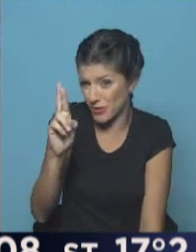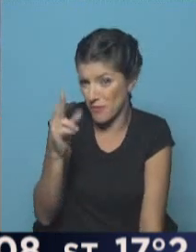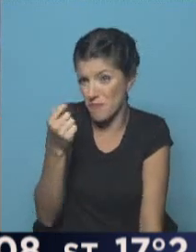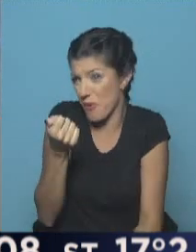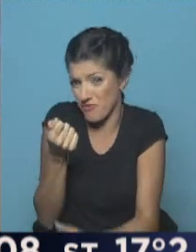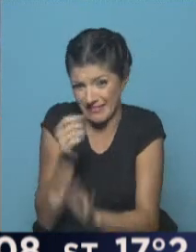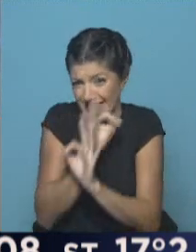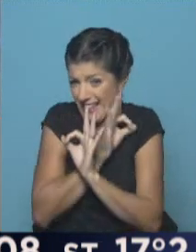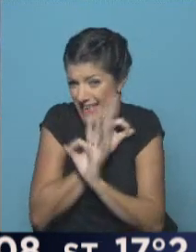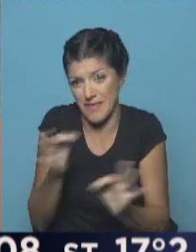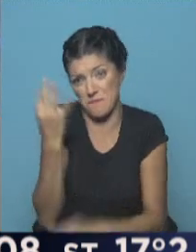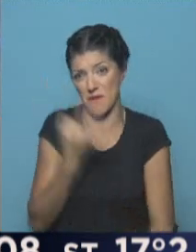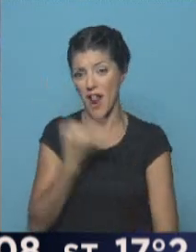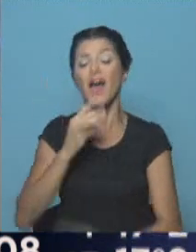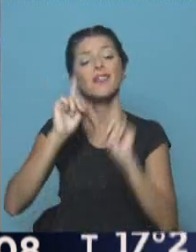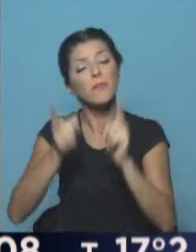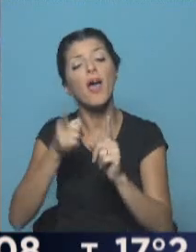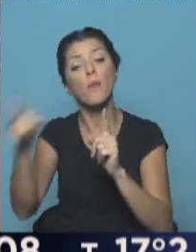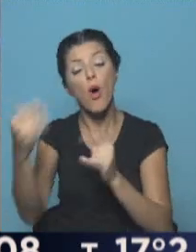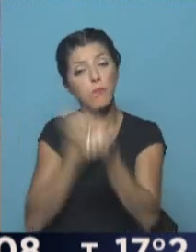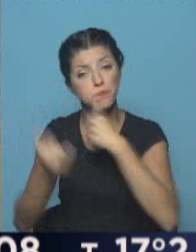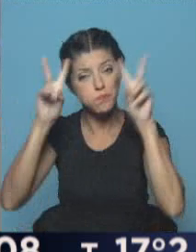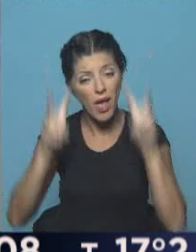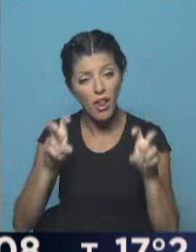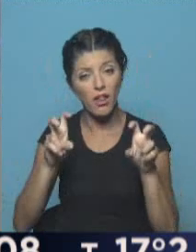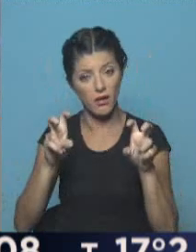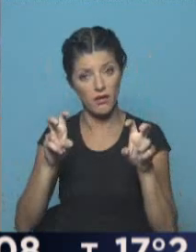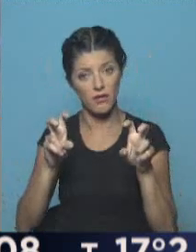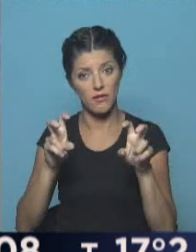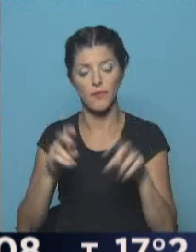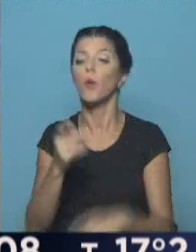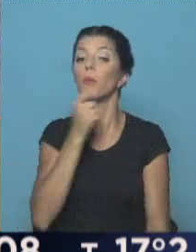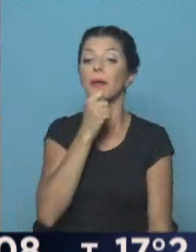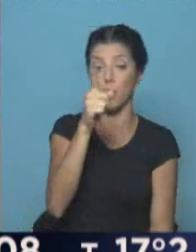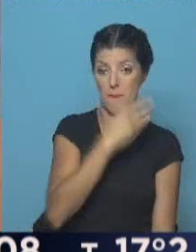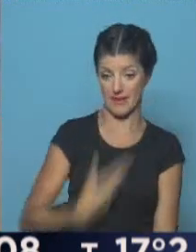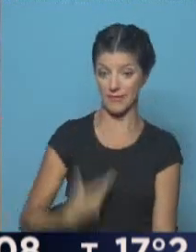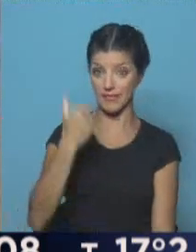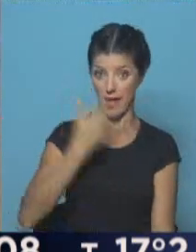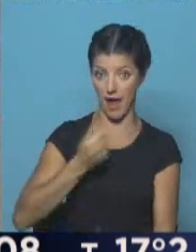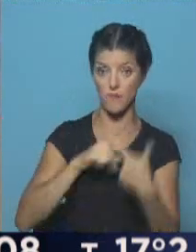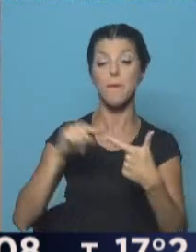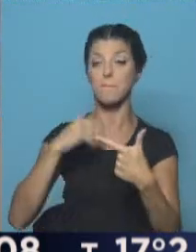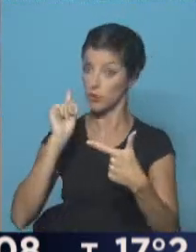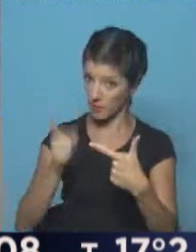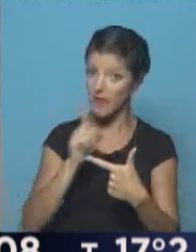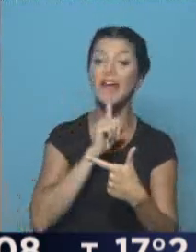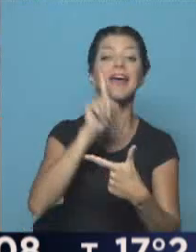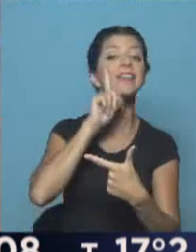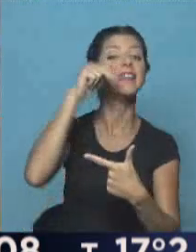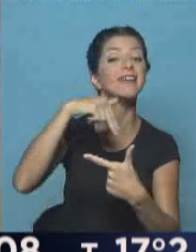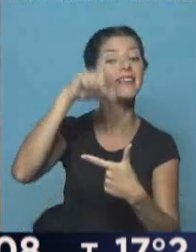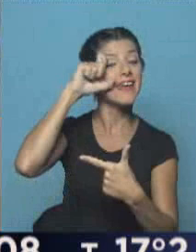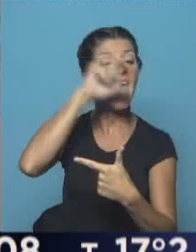seleccionado argentino, y además están estos temas que vos mencionabas, sobre todo Tapia, pero también Tinelli, probablemente podrían haber dado algún